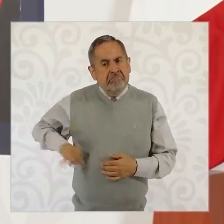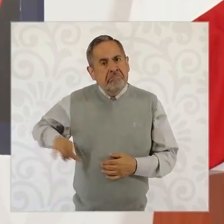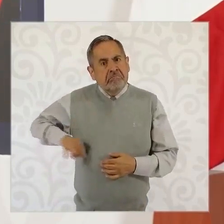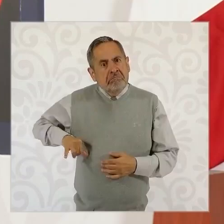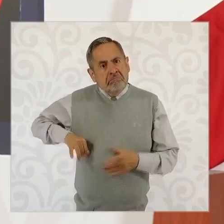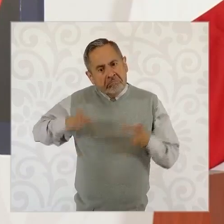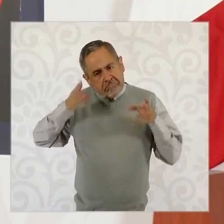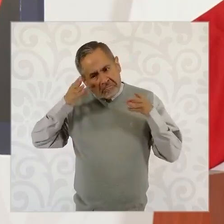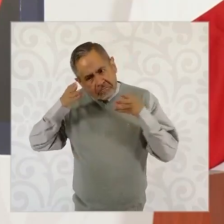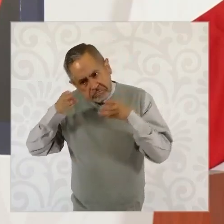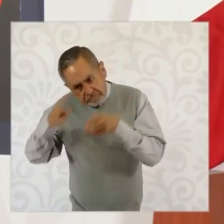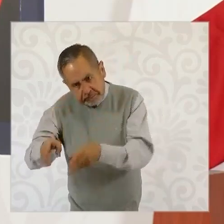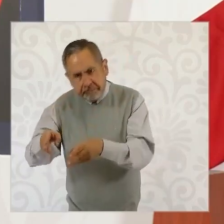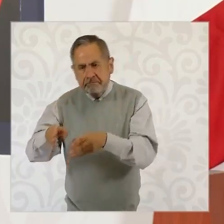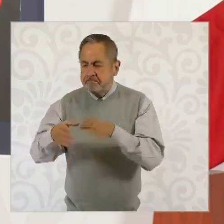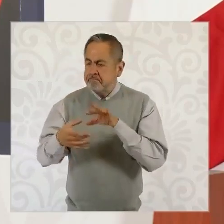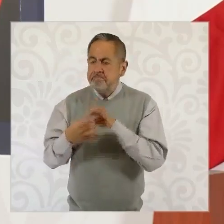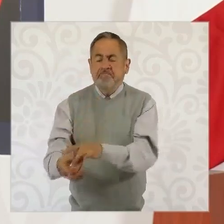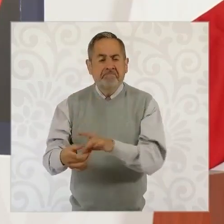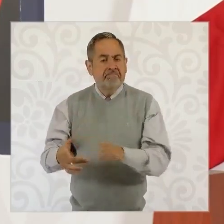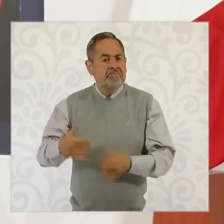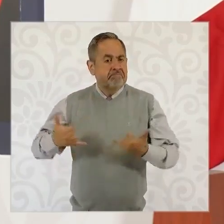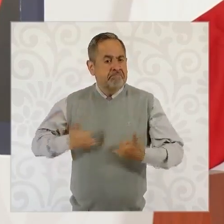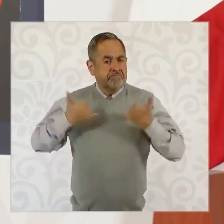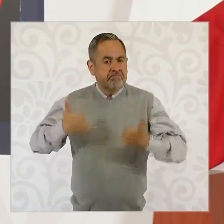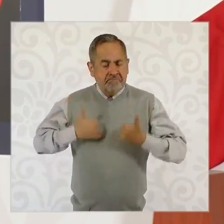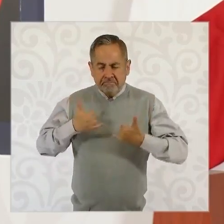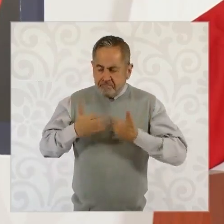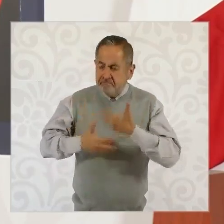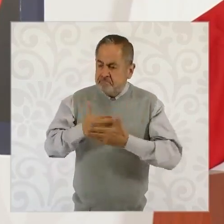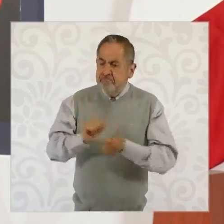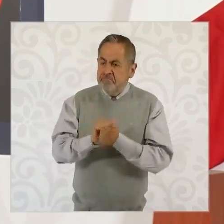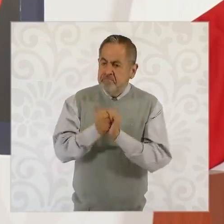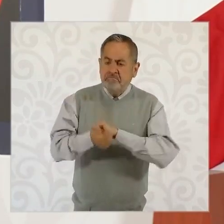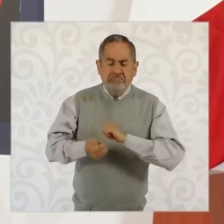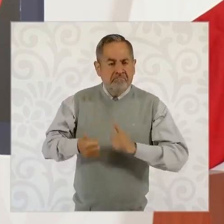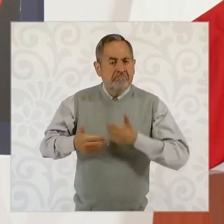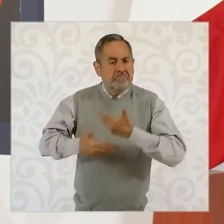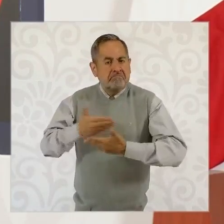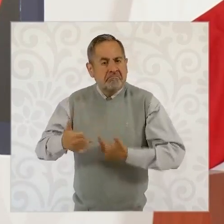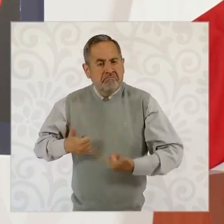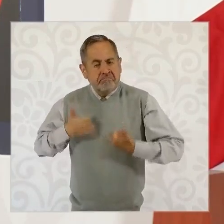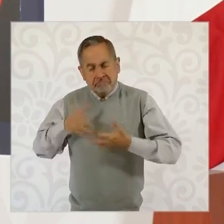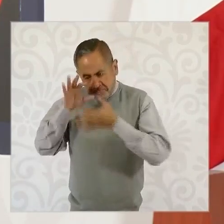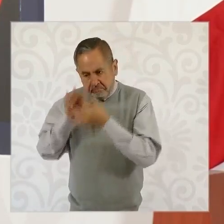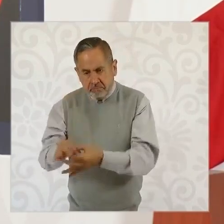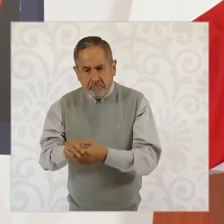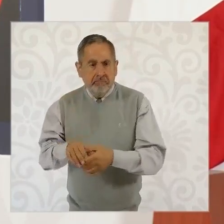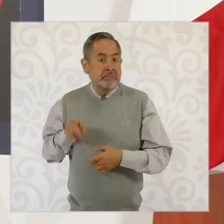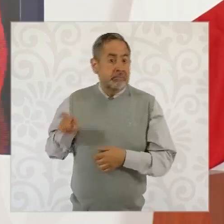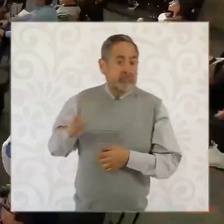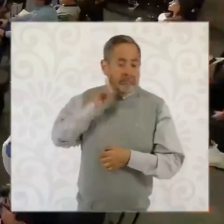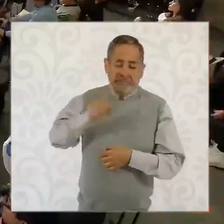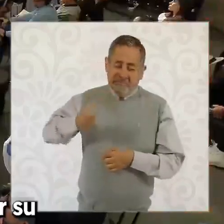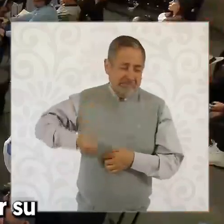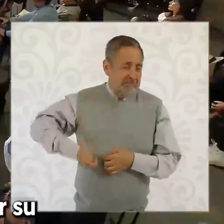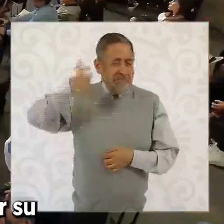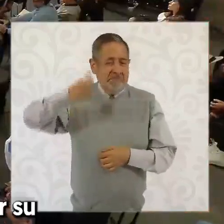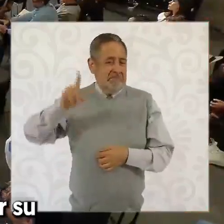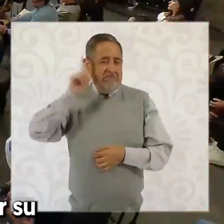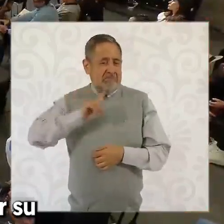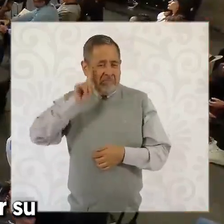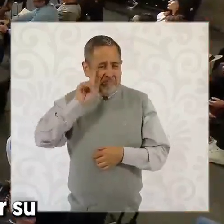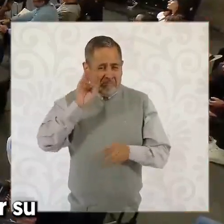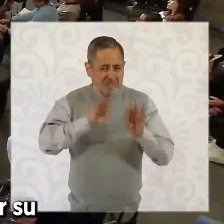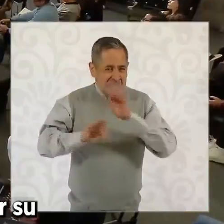orientando vocaciones entre los jóvenes para el estudio de la misma. Conozcamos la historia de la primera física mexicana. Qué